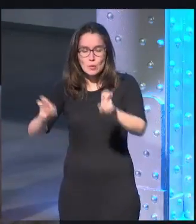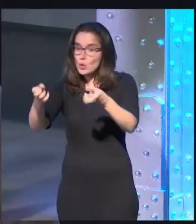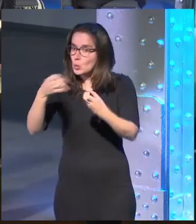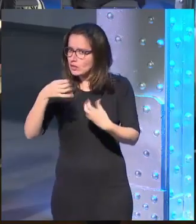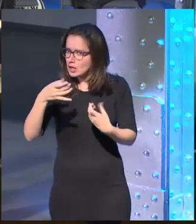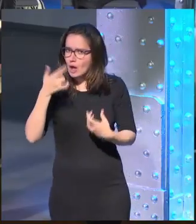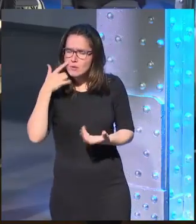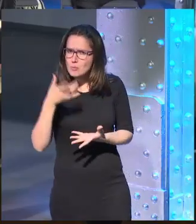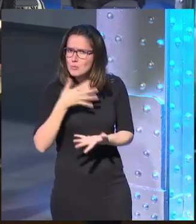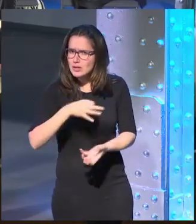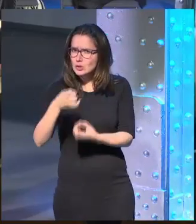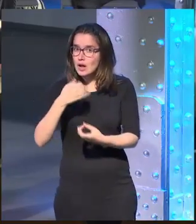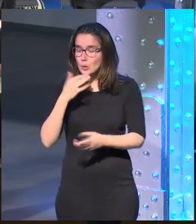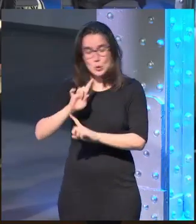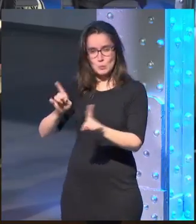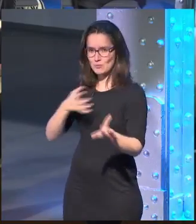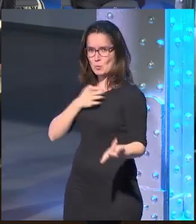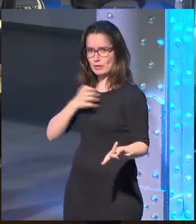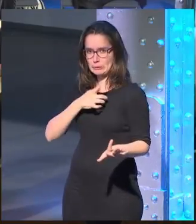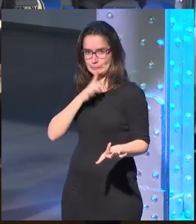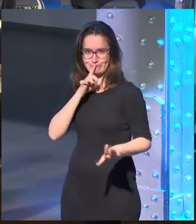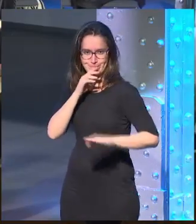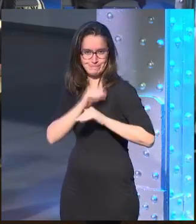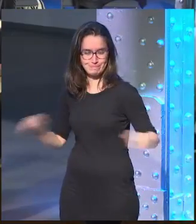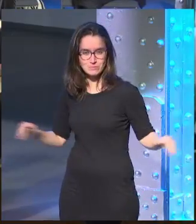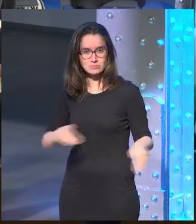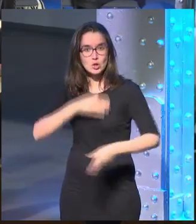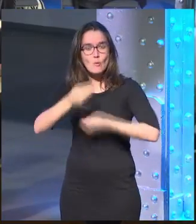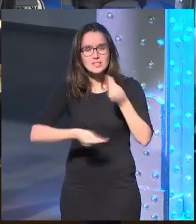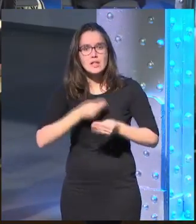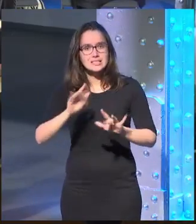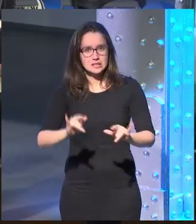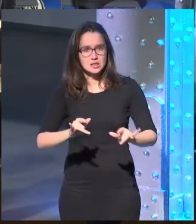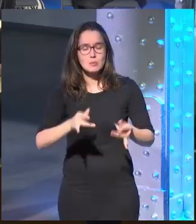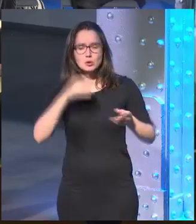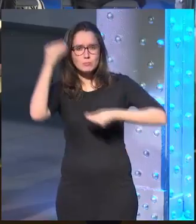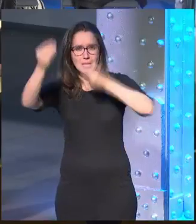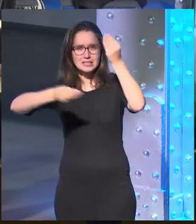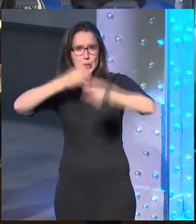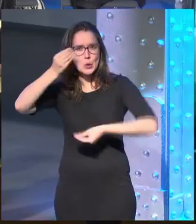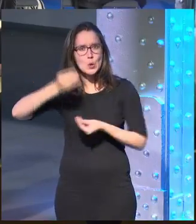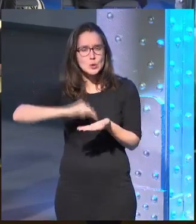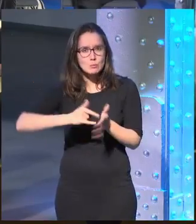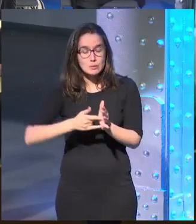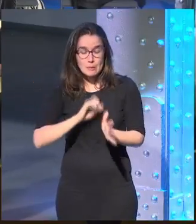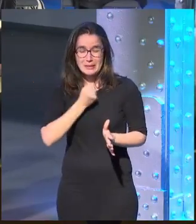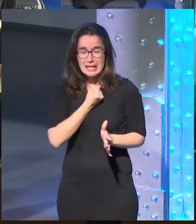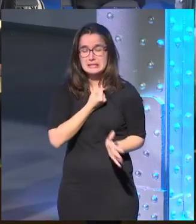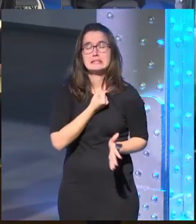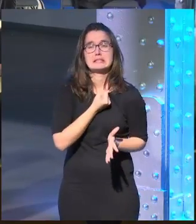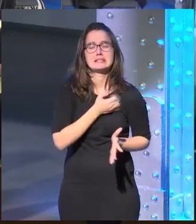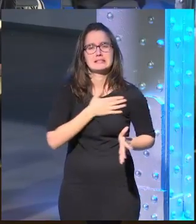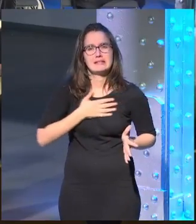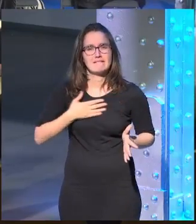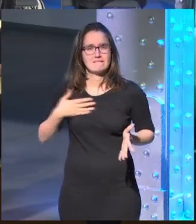lo de... ¿Puedes contarlo de esto? No puedo contarlo. Pero que lo vas a hacer... Sí, bueno, estamos pensando en un proyecto... Me mata, pero lo hago por ustedes,